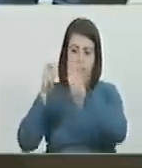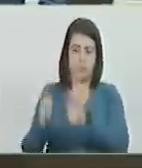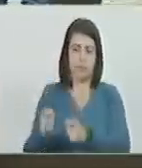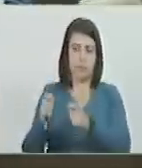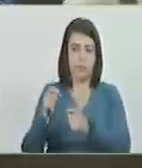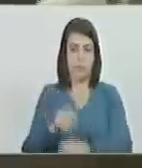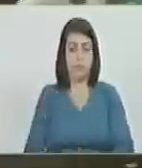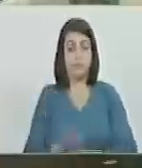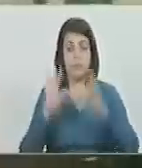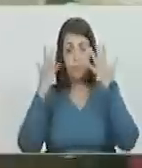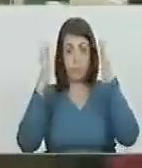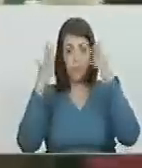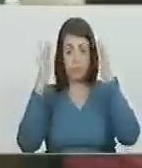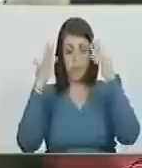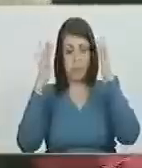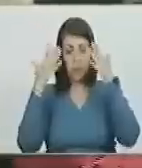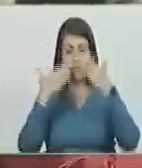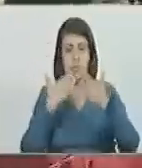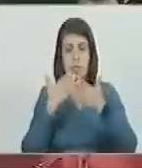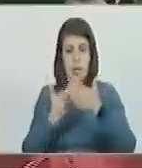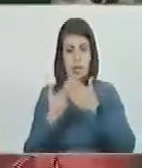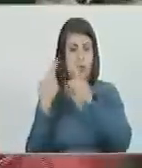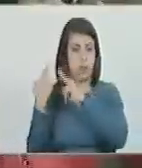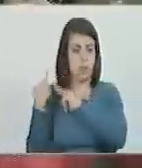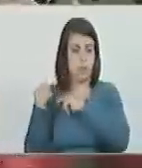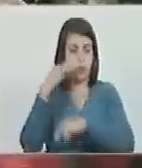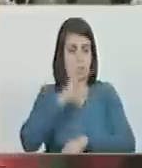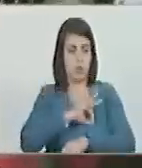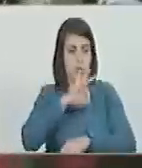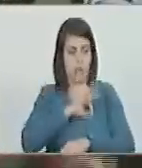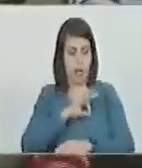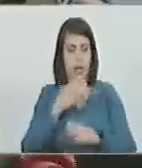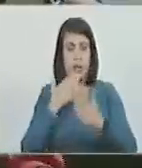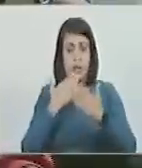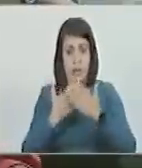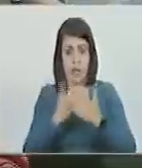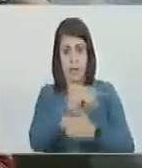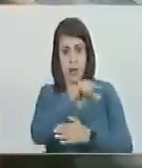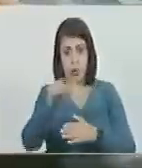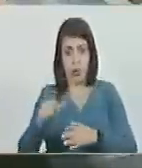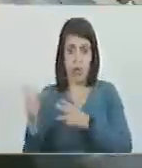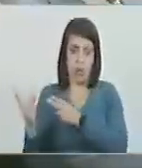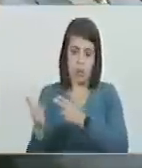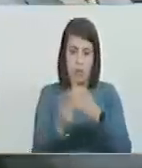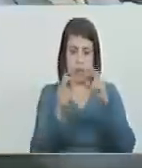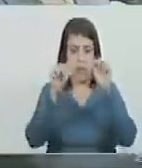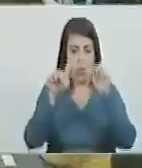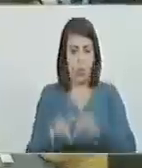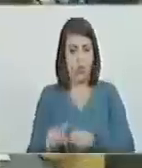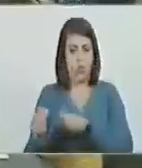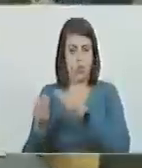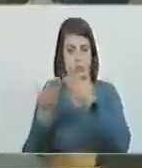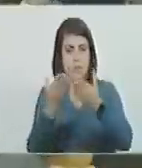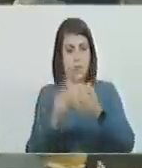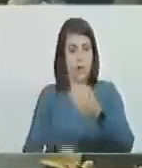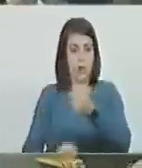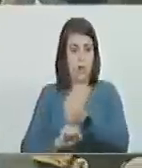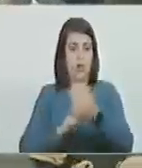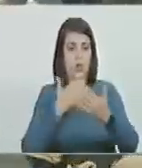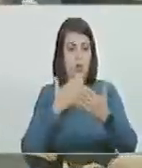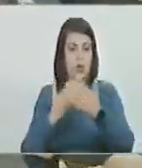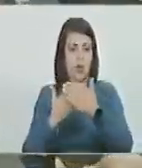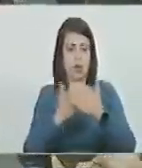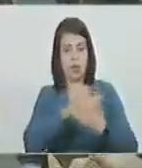popular. Así que gracias, representantes de la sociedad, que están hoy aquí recibiendo el aplauso y el